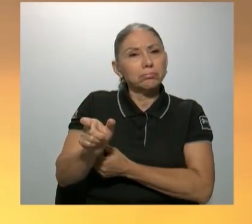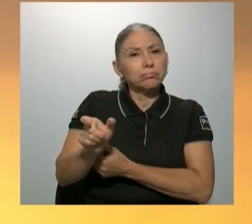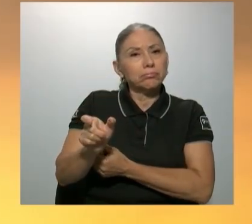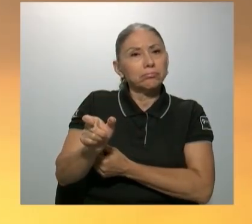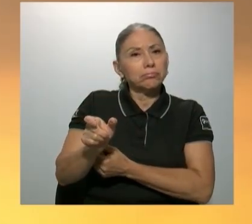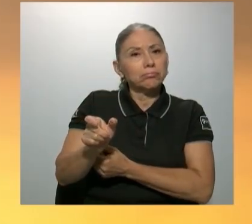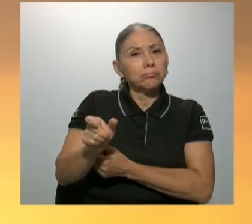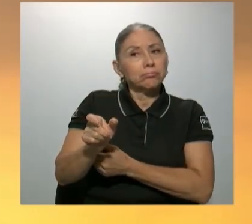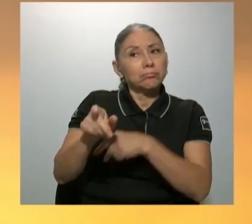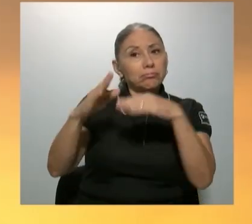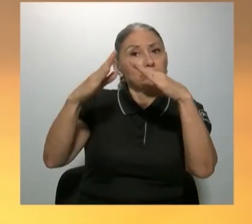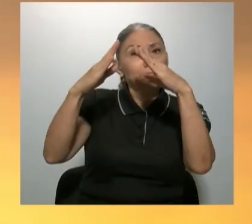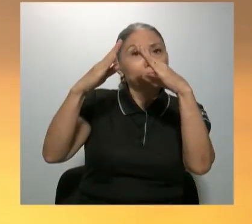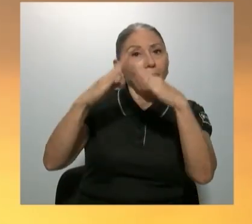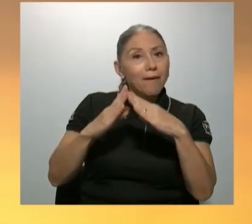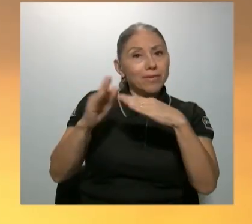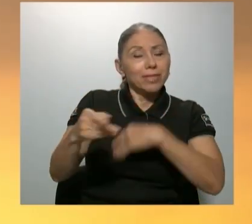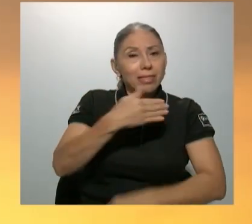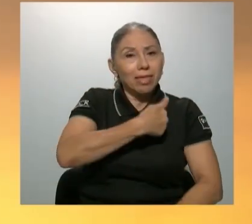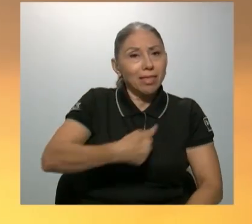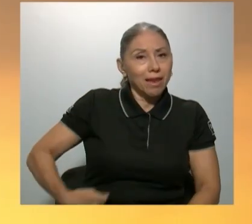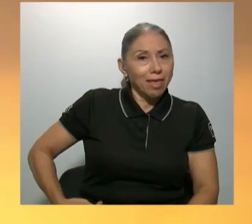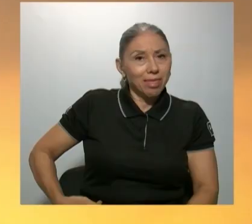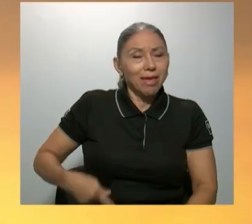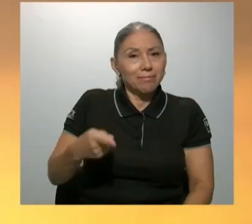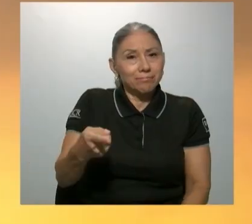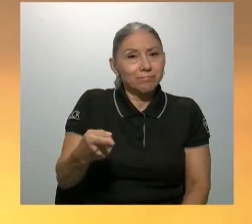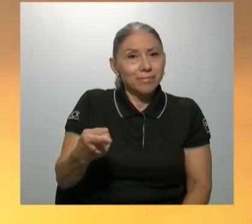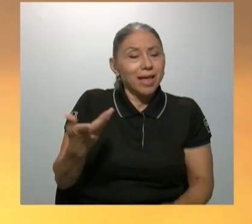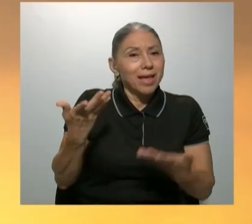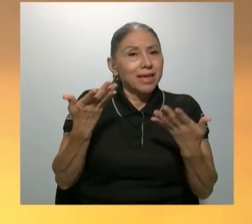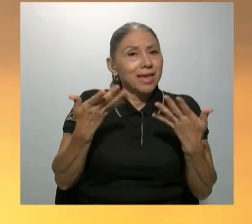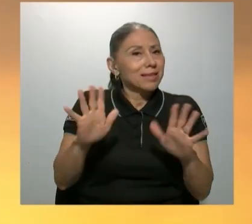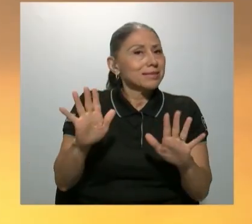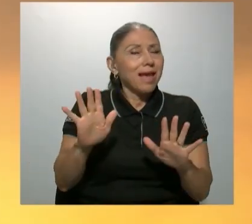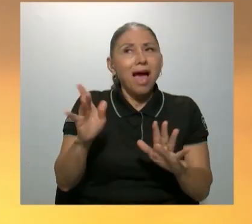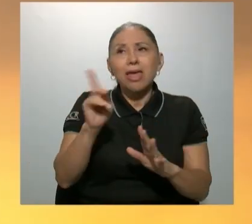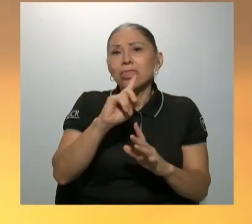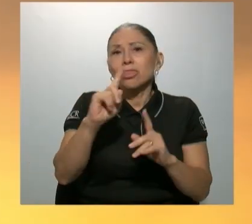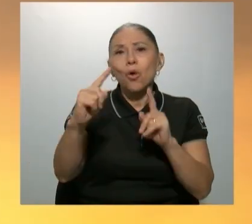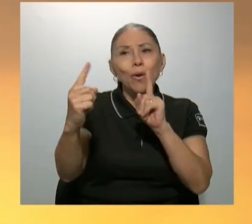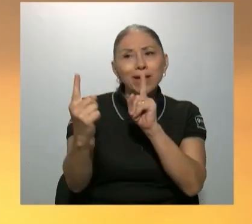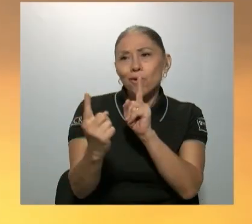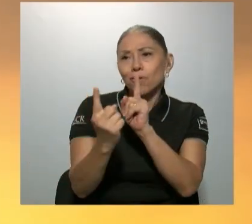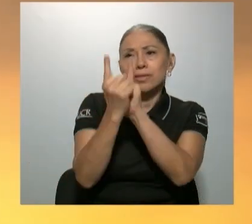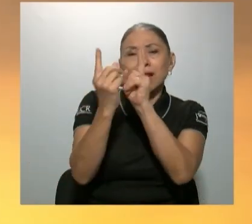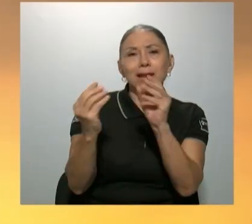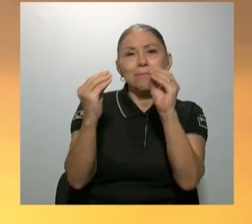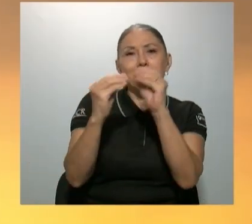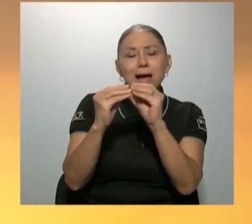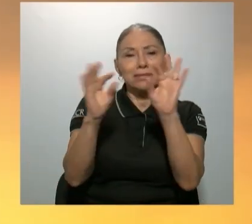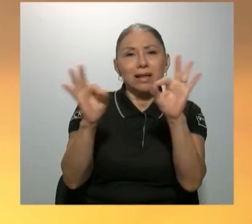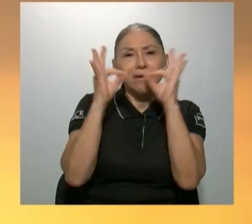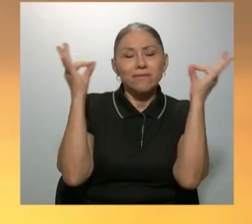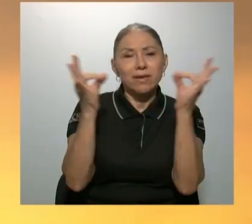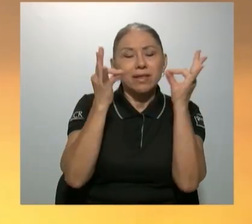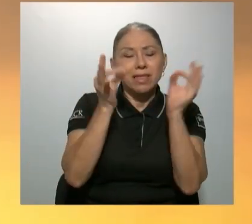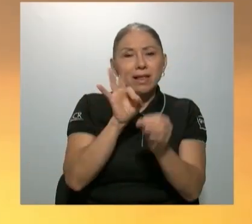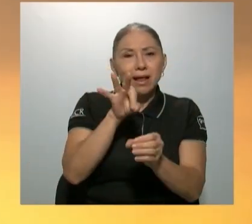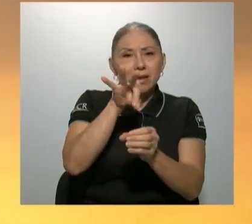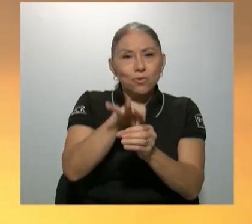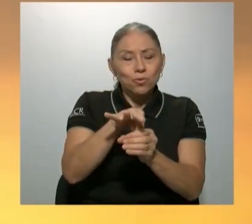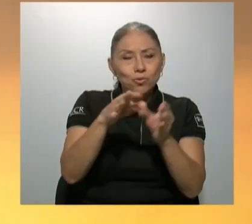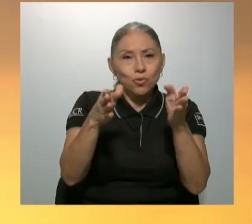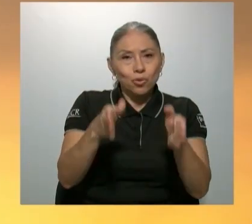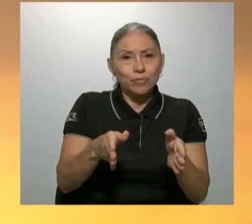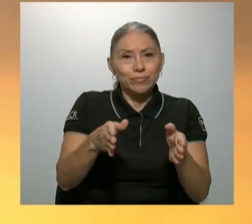habitante de Heredia, esa parte sí la puedo decir, que ya no encontraré más en la Feria del Agricultor. Ahí